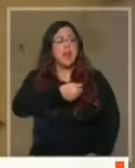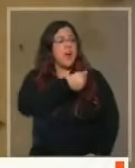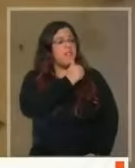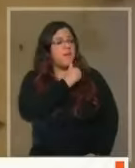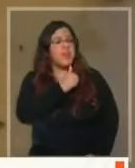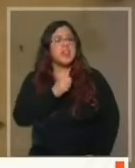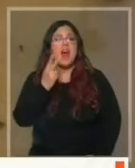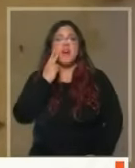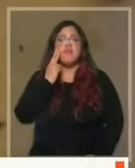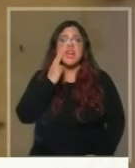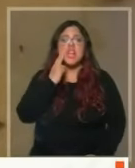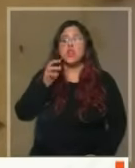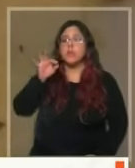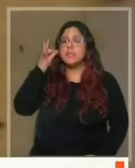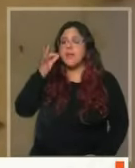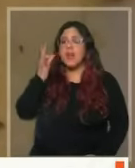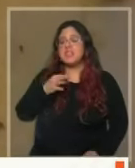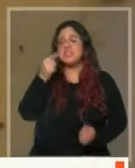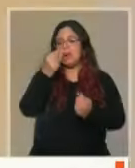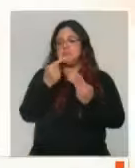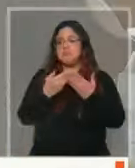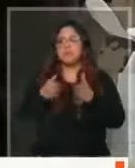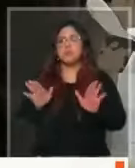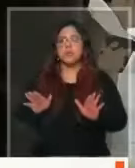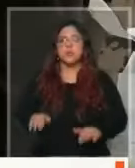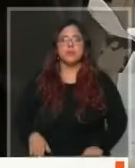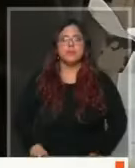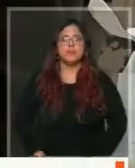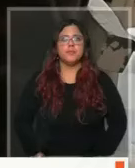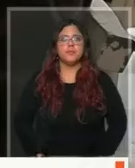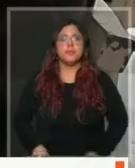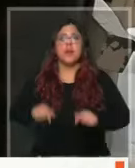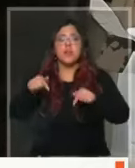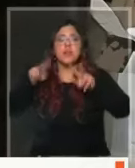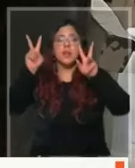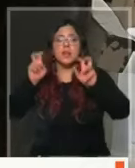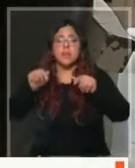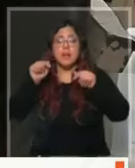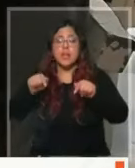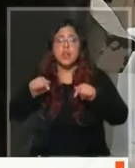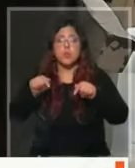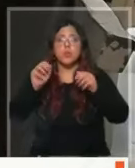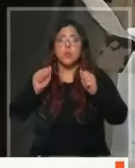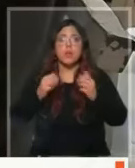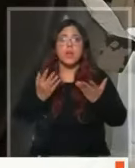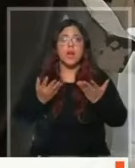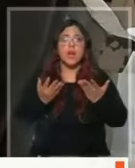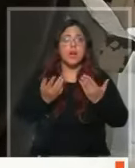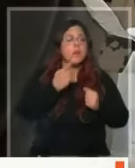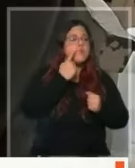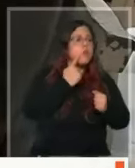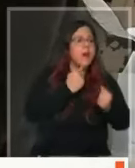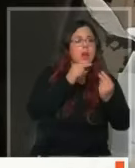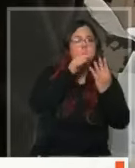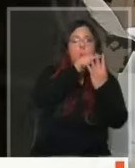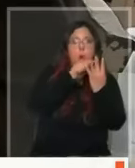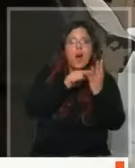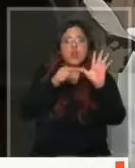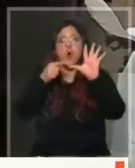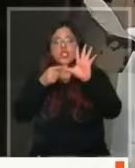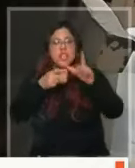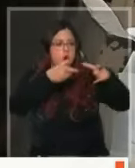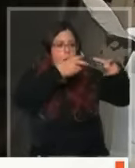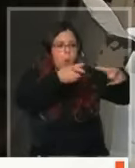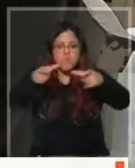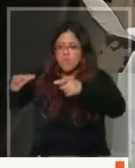de vino o una cerveza. ¿Cuál es la idea? Es que tú en una experiencia, en una visita, tú puedas ojalá probar 4 o 5 platos diferentes. Ya, de lo que